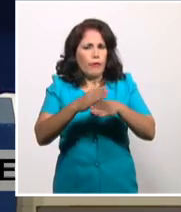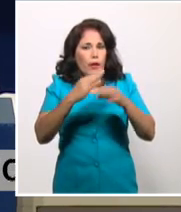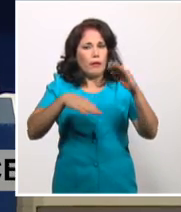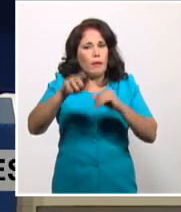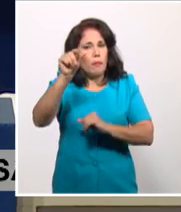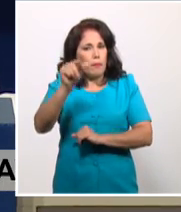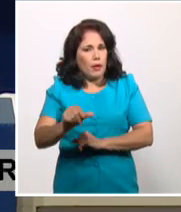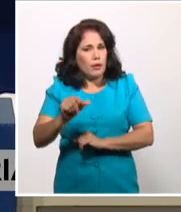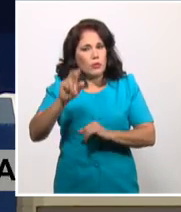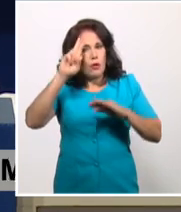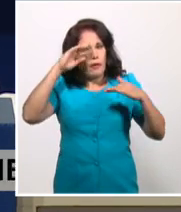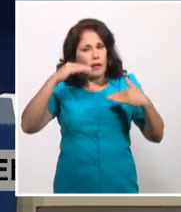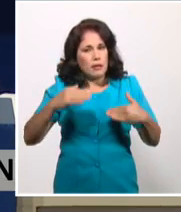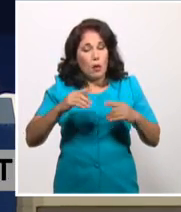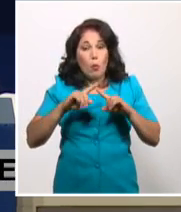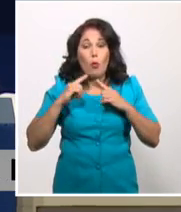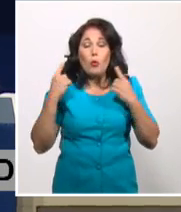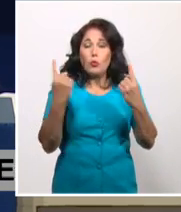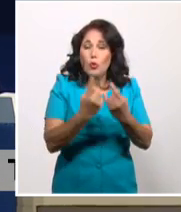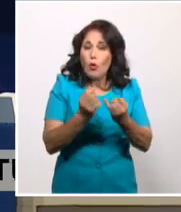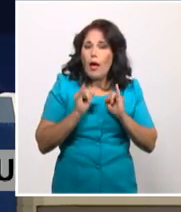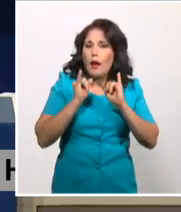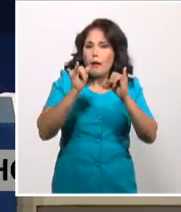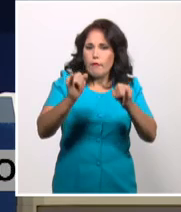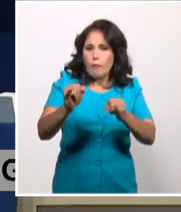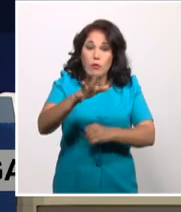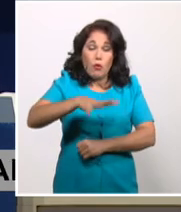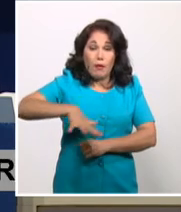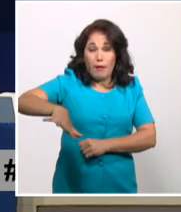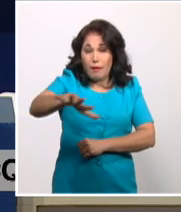Salud, sino por todas las informaciones que se dan